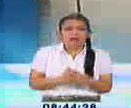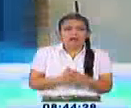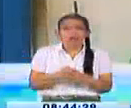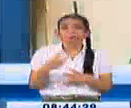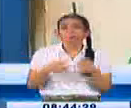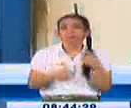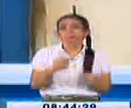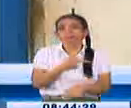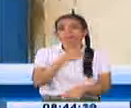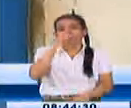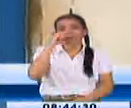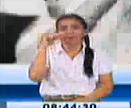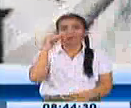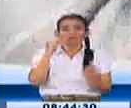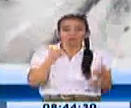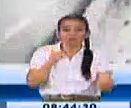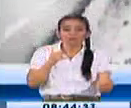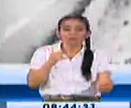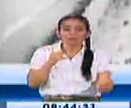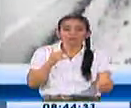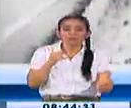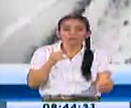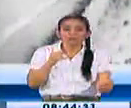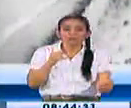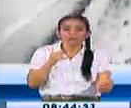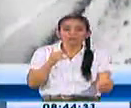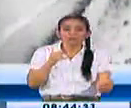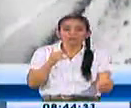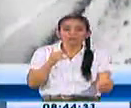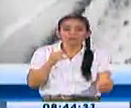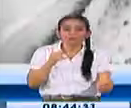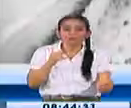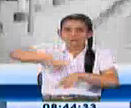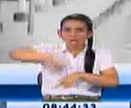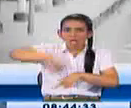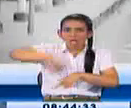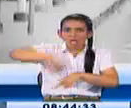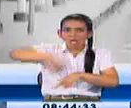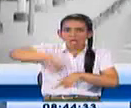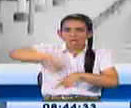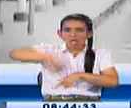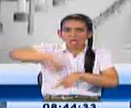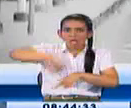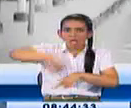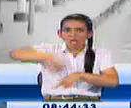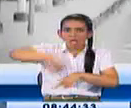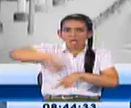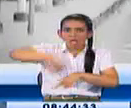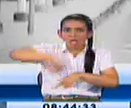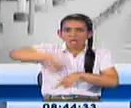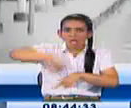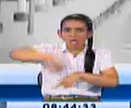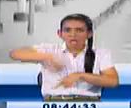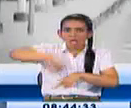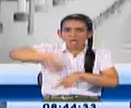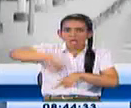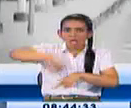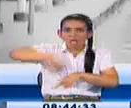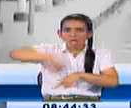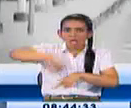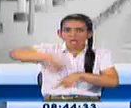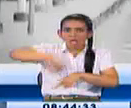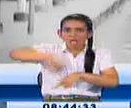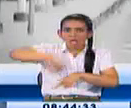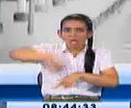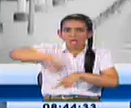los niños, porque imagínense, niños chiquitos, tenemos que cruzar todas las mañanas de allá a acá y con el peligro de que pasa un carro y otro carro y nos estropee tanto a nosotros como a